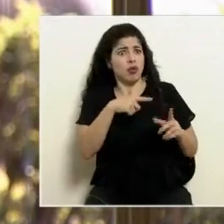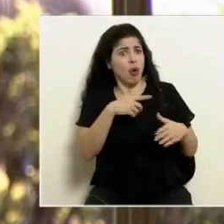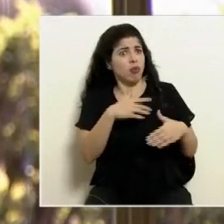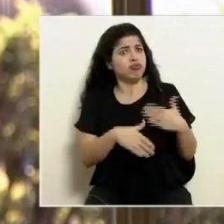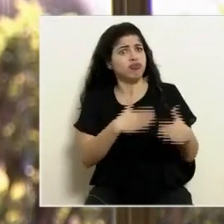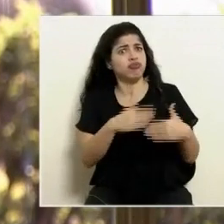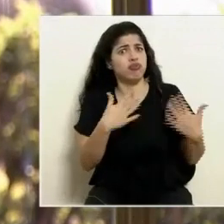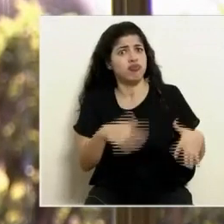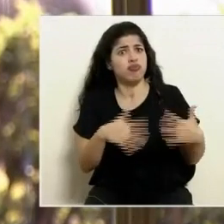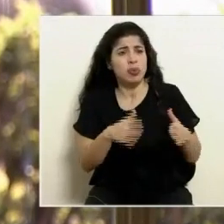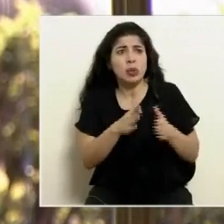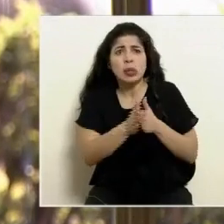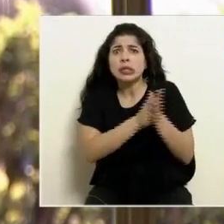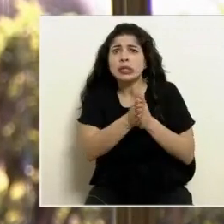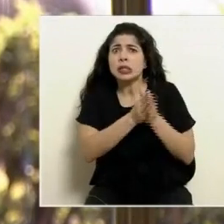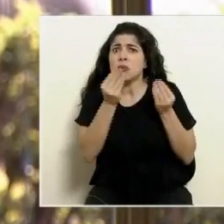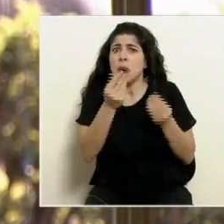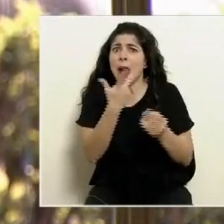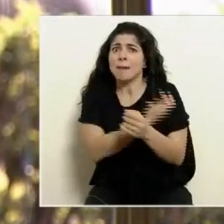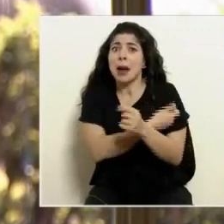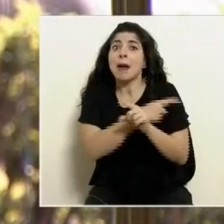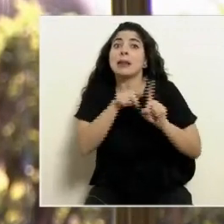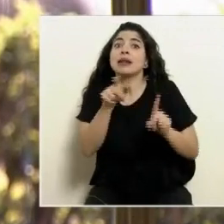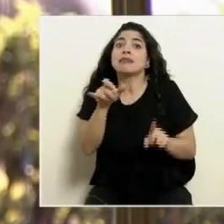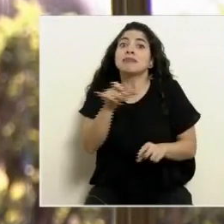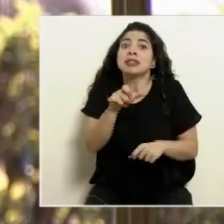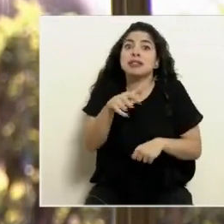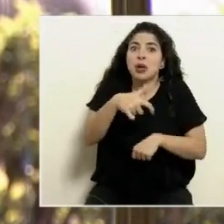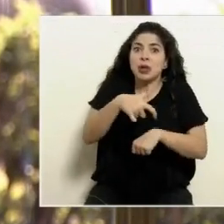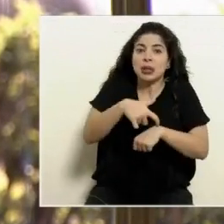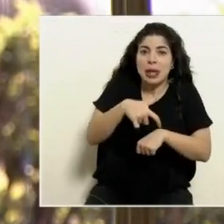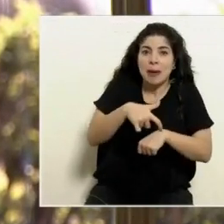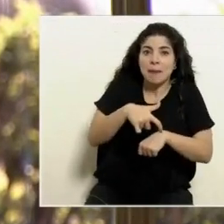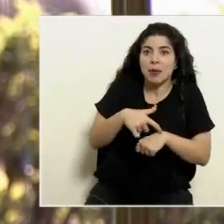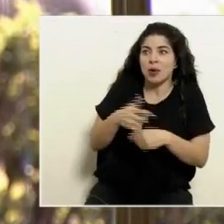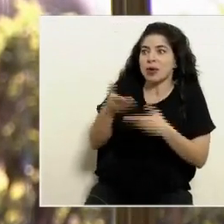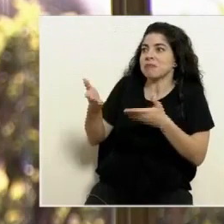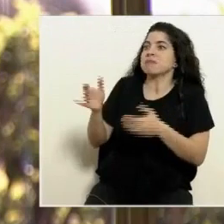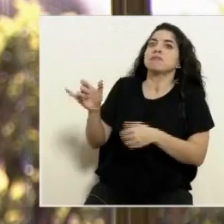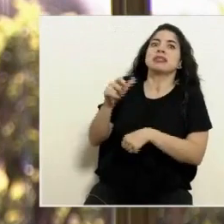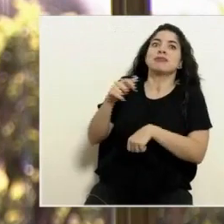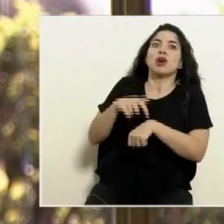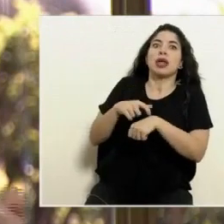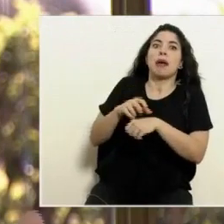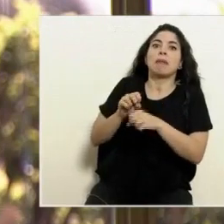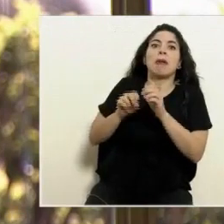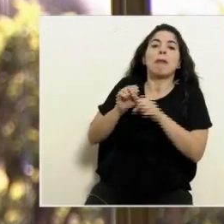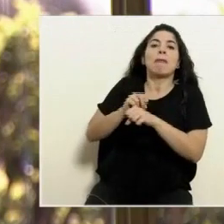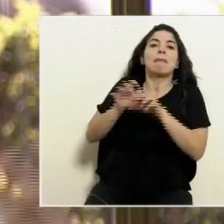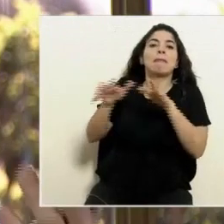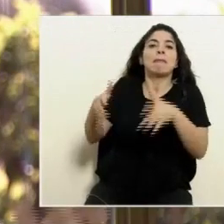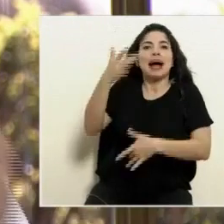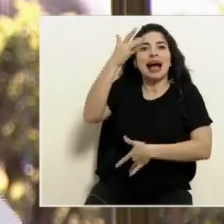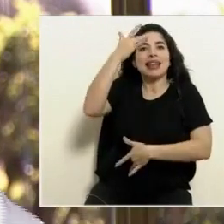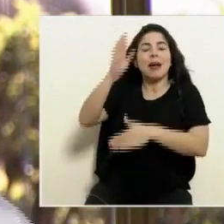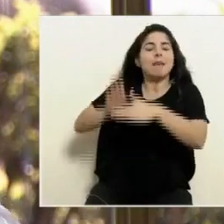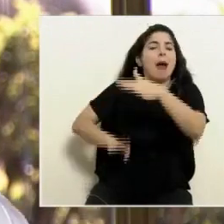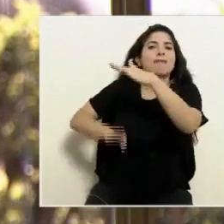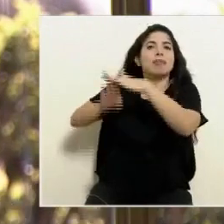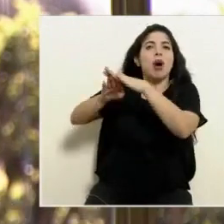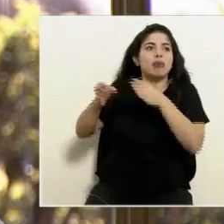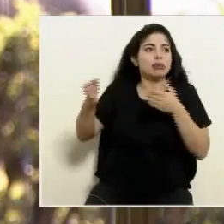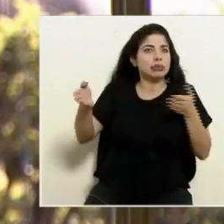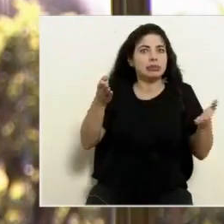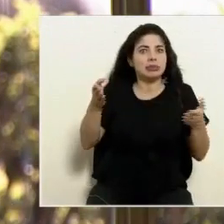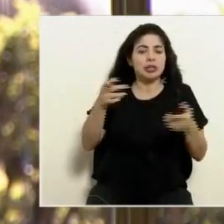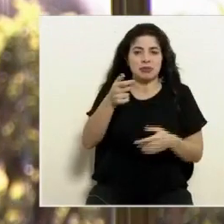y definitivamente ambicioso, pero a la vez estar viviendo nuestro momento más crítico de la pandemia. ¿Cómo manejan ustedes o cómo analizan ustedes